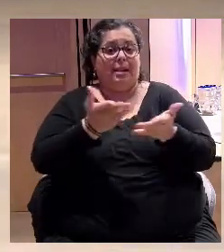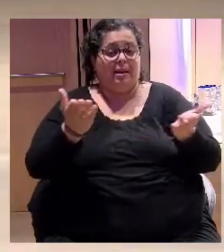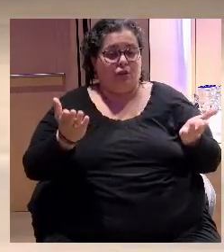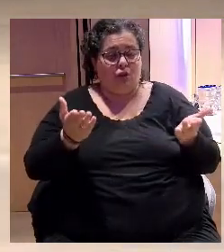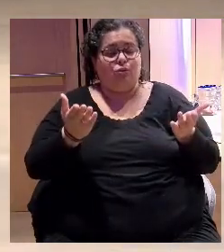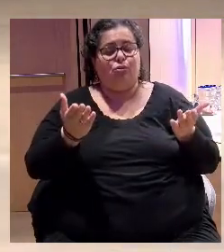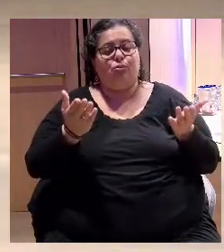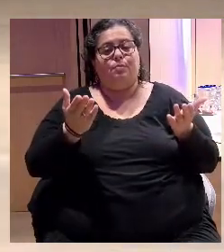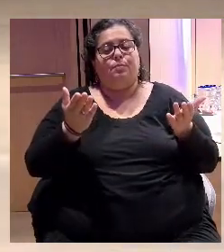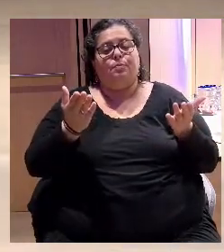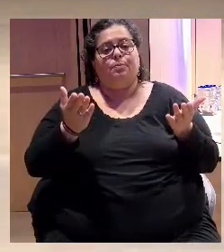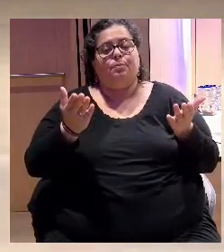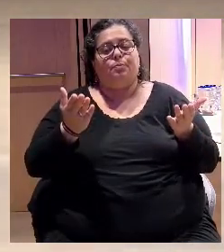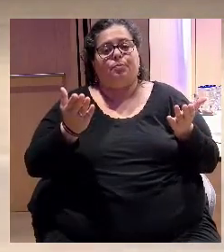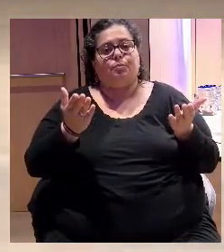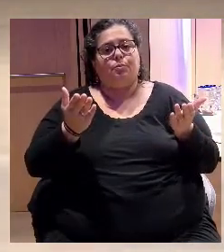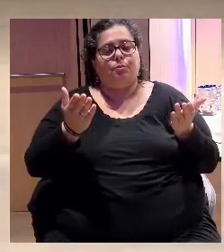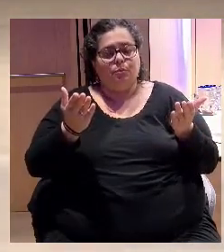Presentarnos.